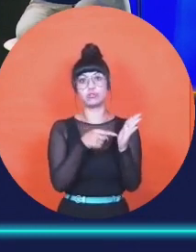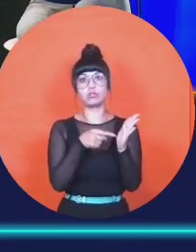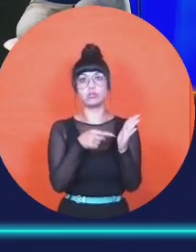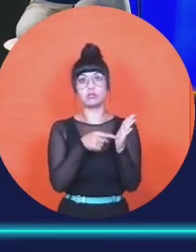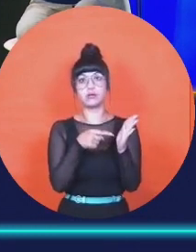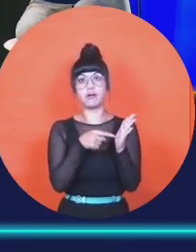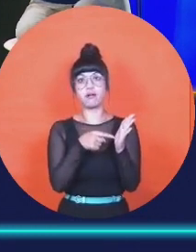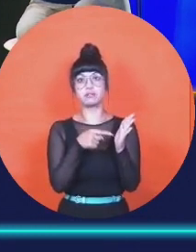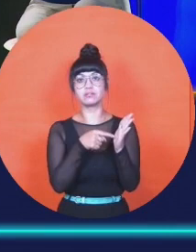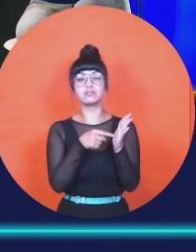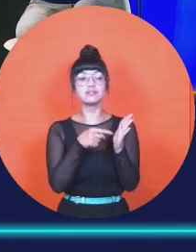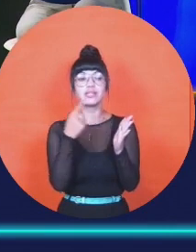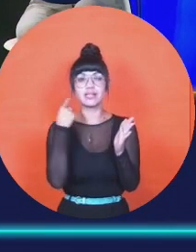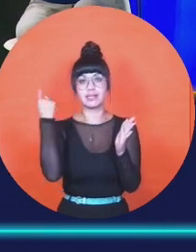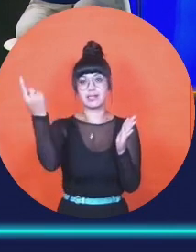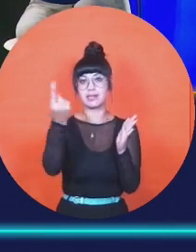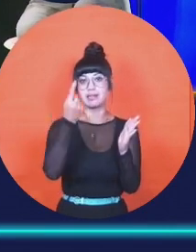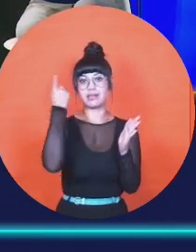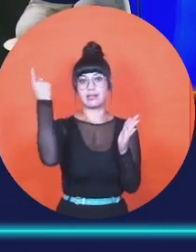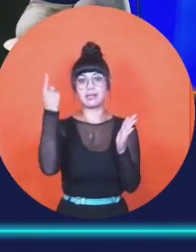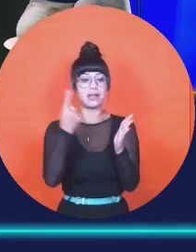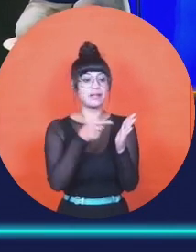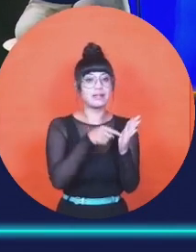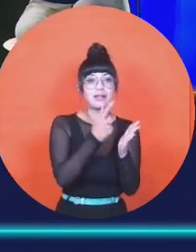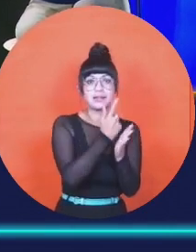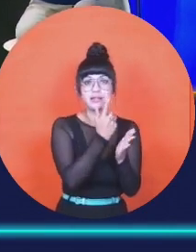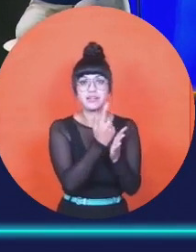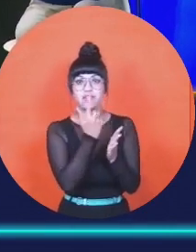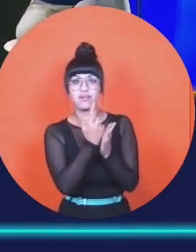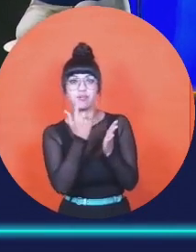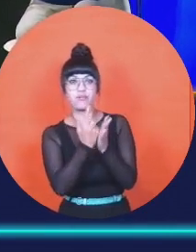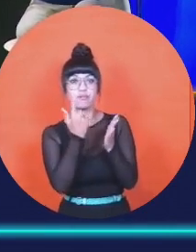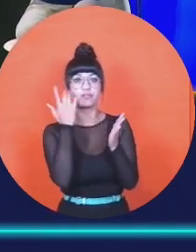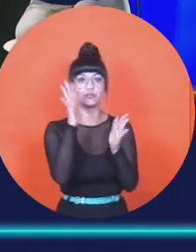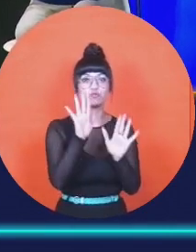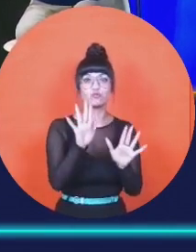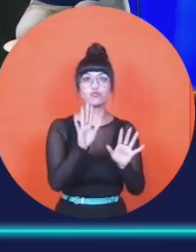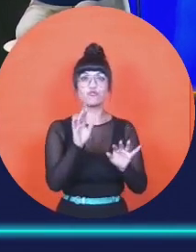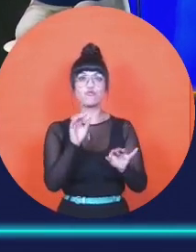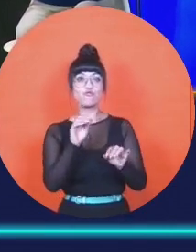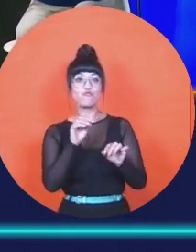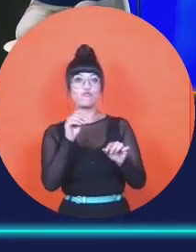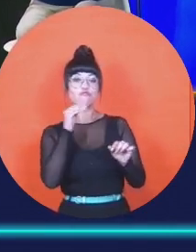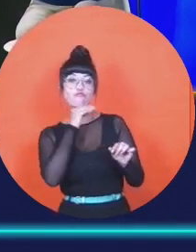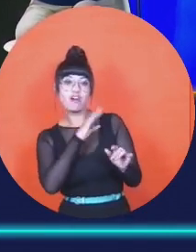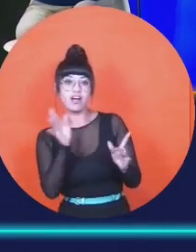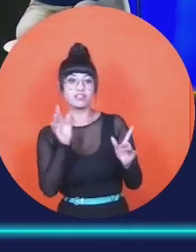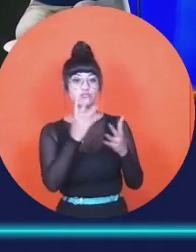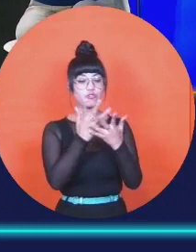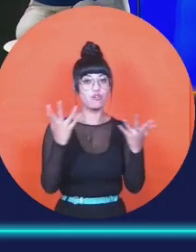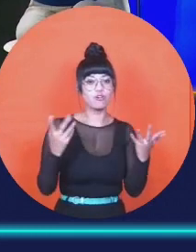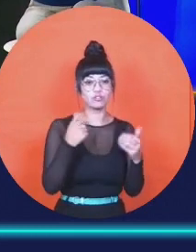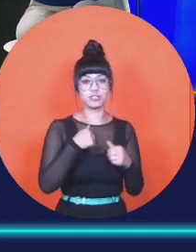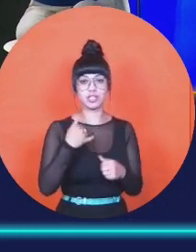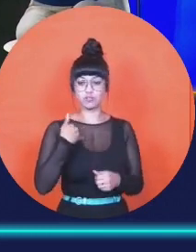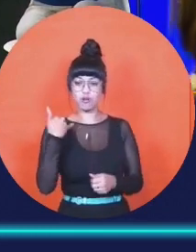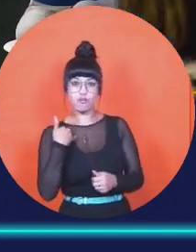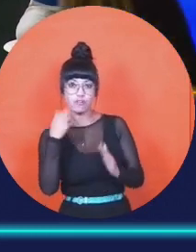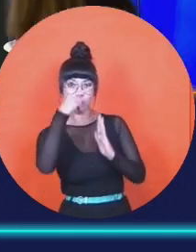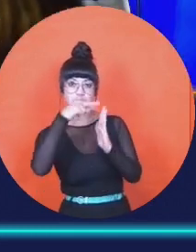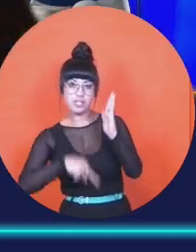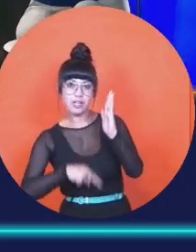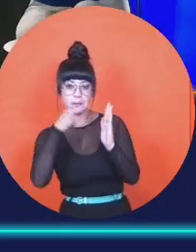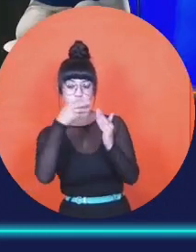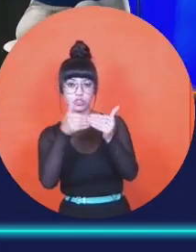refugio, y en general los libros de ciencia ficción y fantasía son mis favoritos. Leer con la gente joven y con los niños, yo tengo un